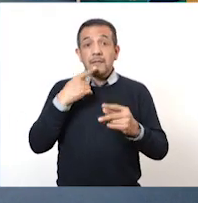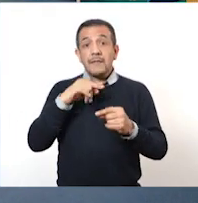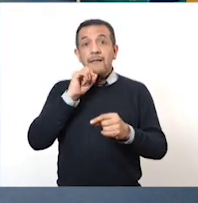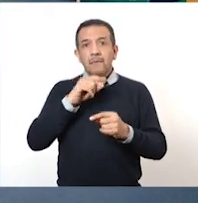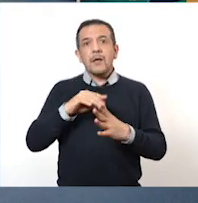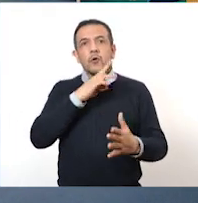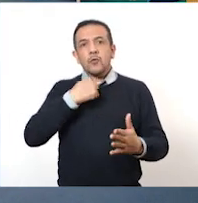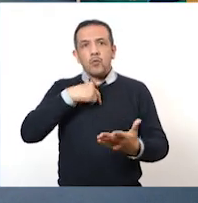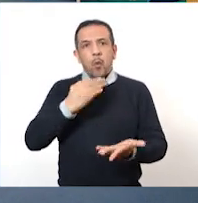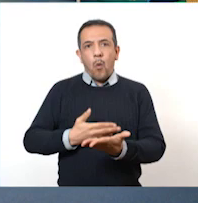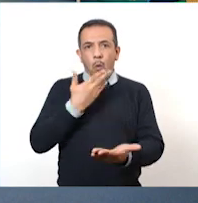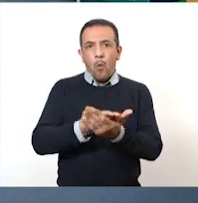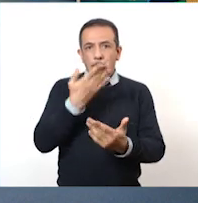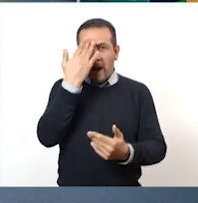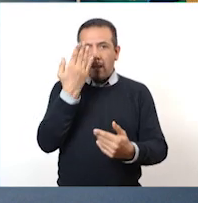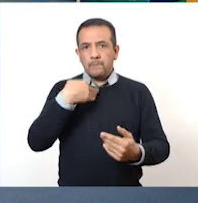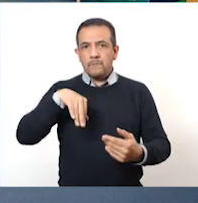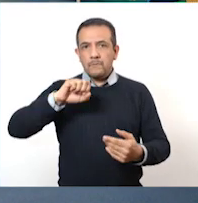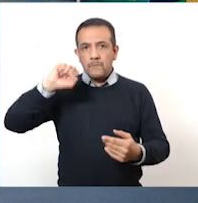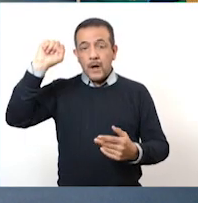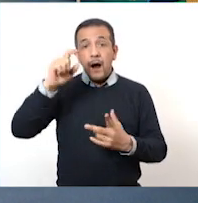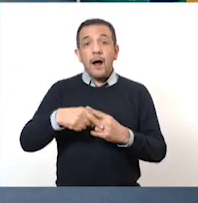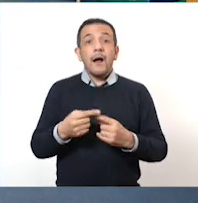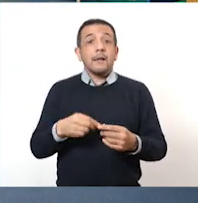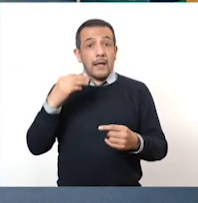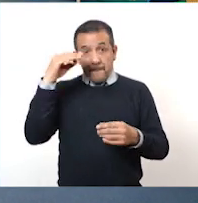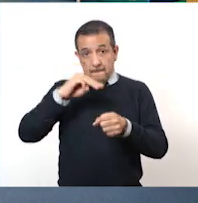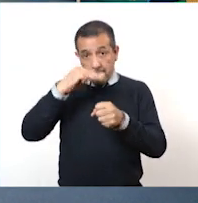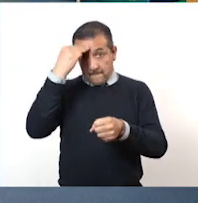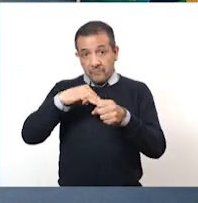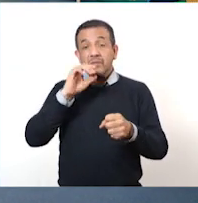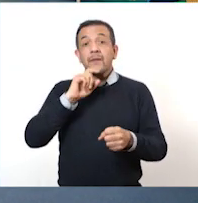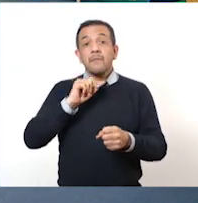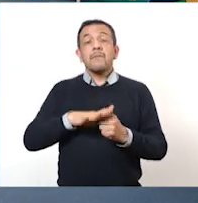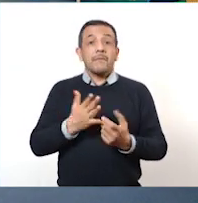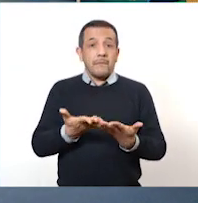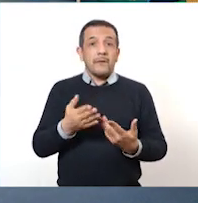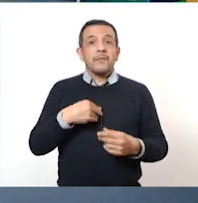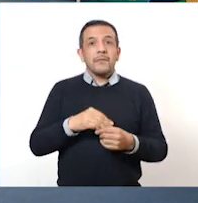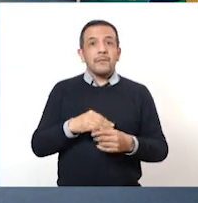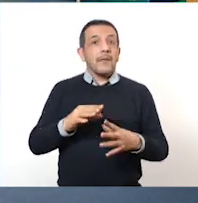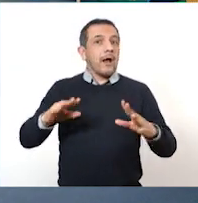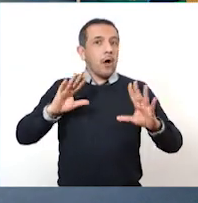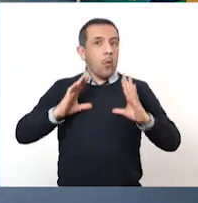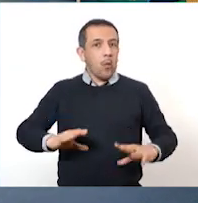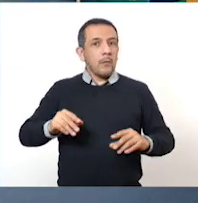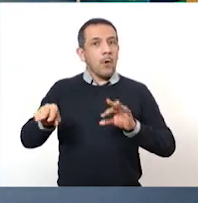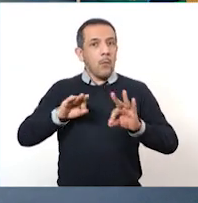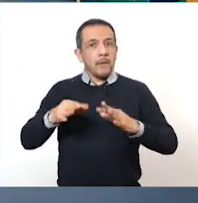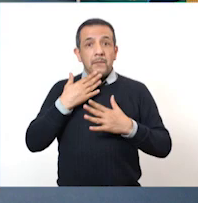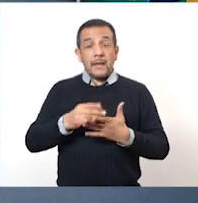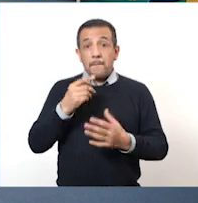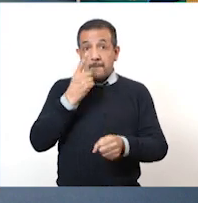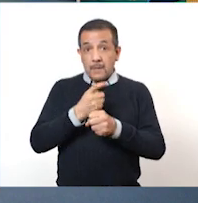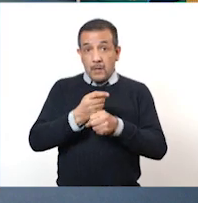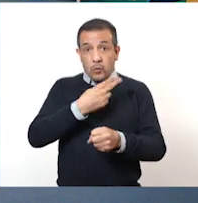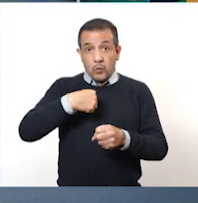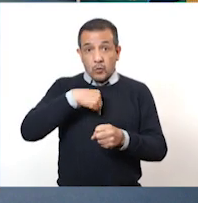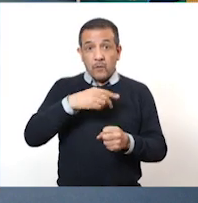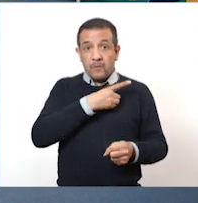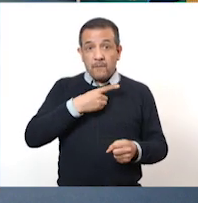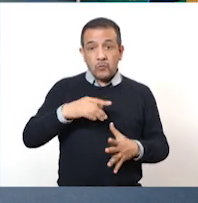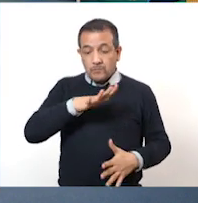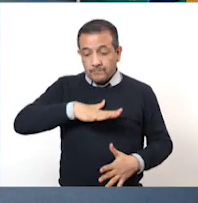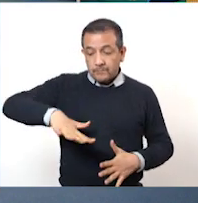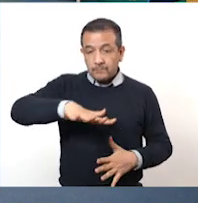realizando propuestas donde hagamos uso de nuestras habilidades motrices y memorísticas. Será increíble. Antes de iniciar, hay que tener en